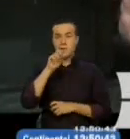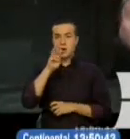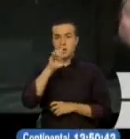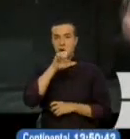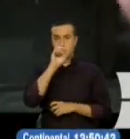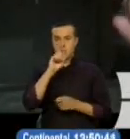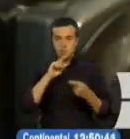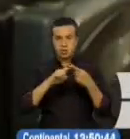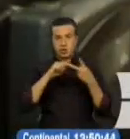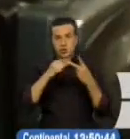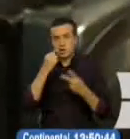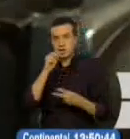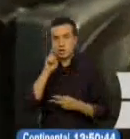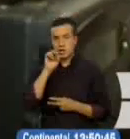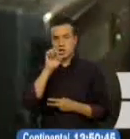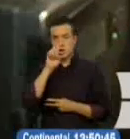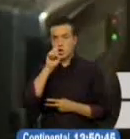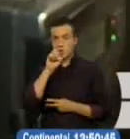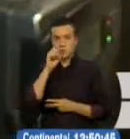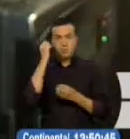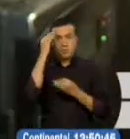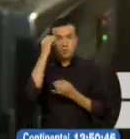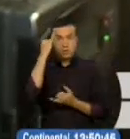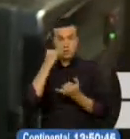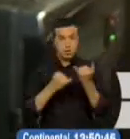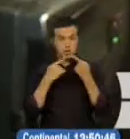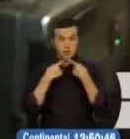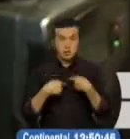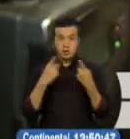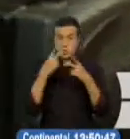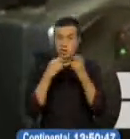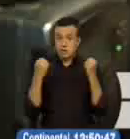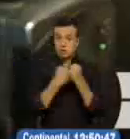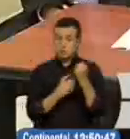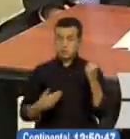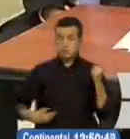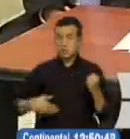Gerardo Portillo, quienes en su informe final aseguraron que el ex jefe de